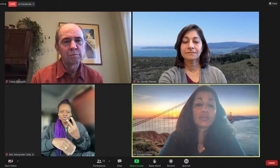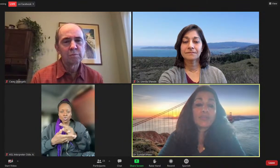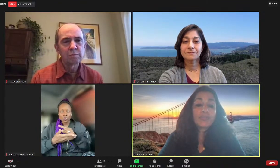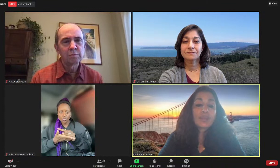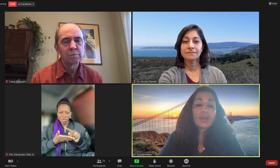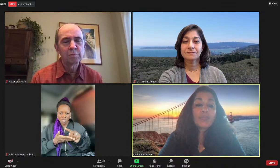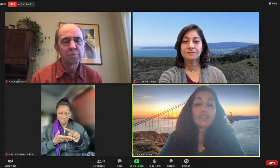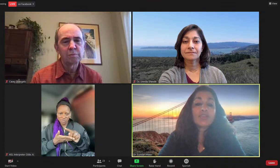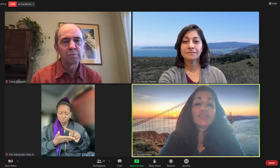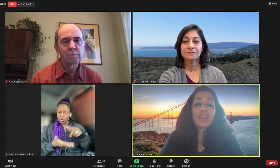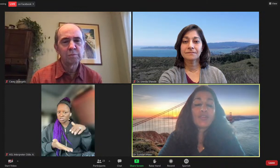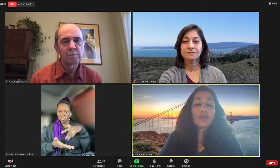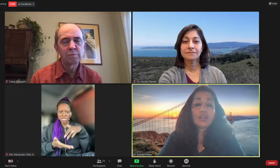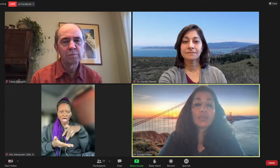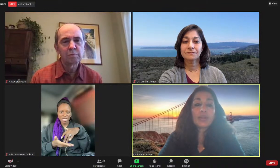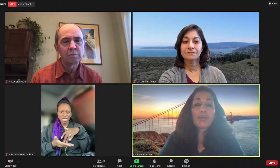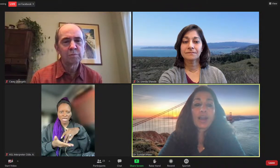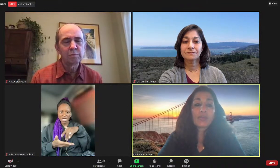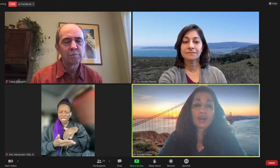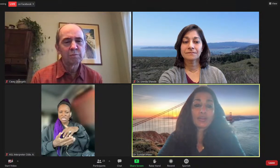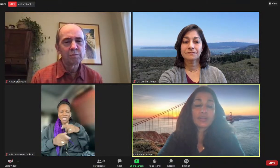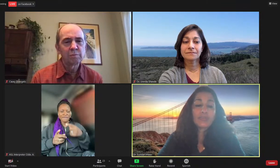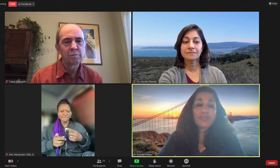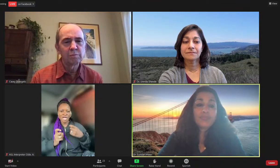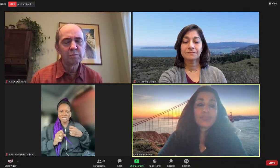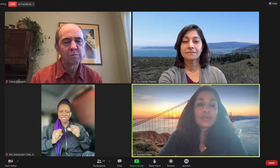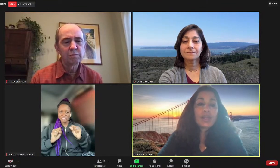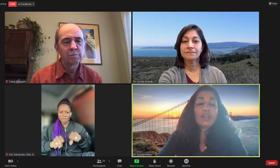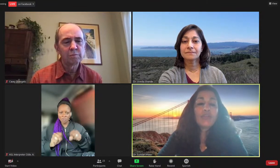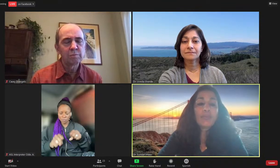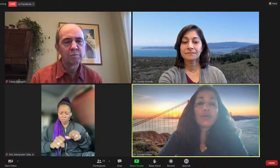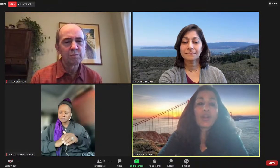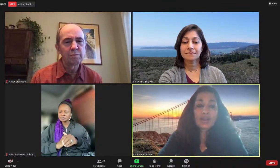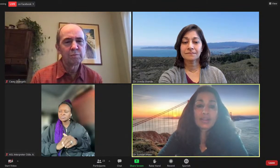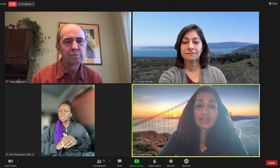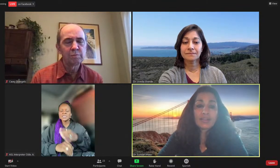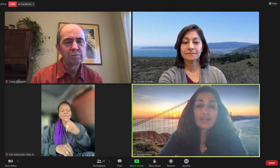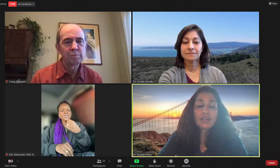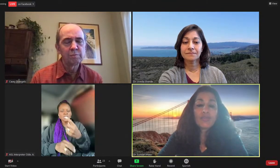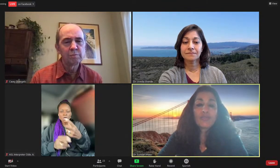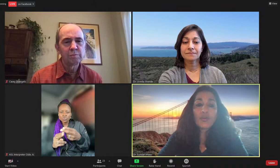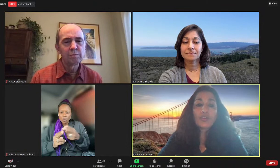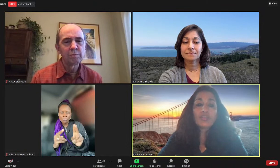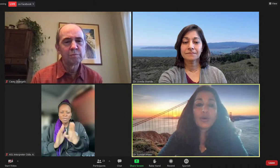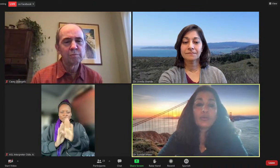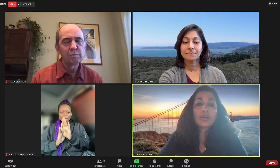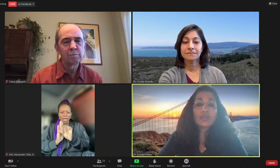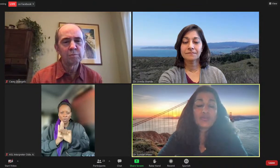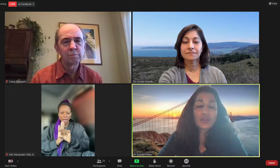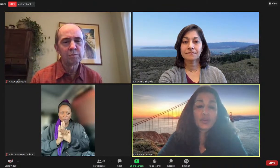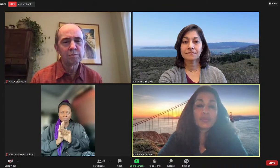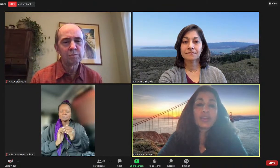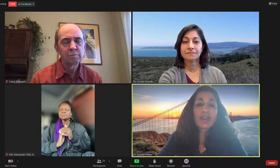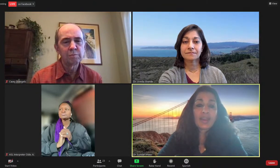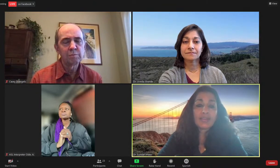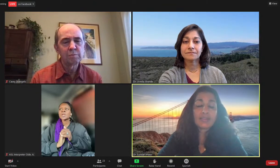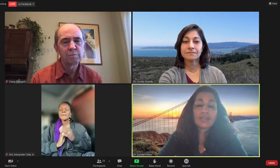Los estudios ahorita se están haciendo en todo el mundo. Y para darles un poquito de historia de fondo, en noviembre